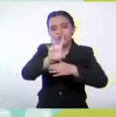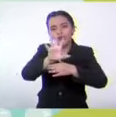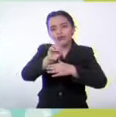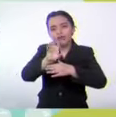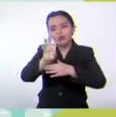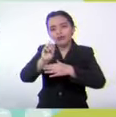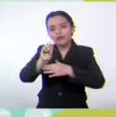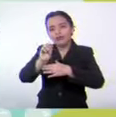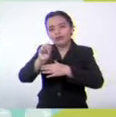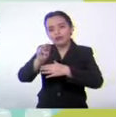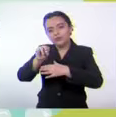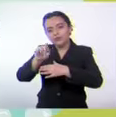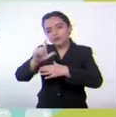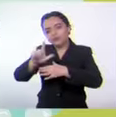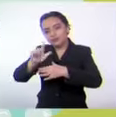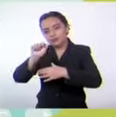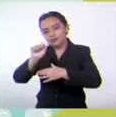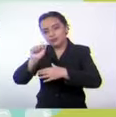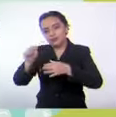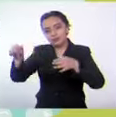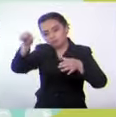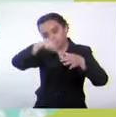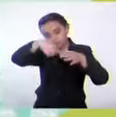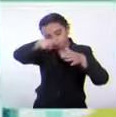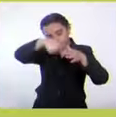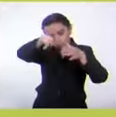de 2 ppm de concentración.